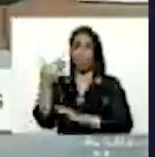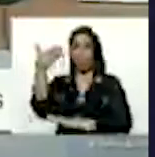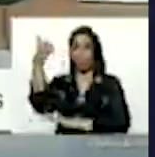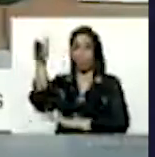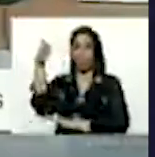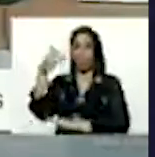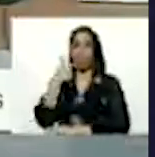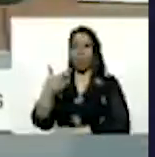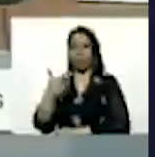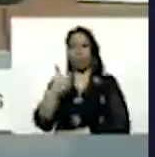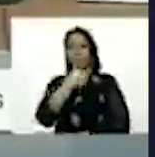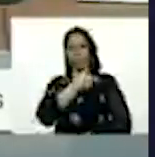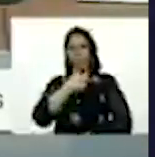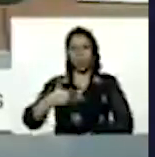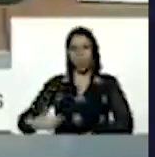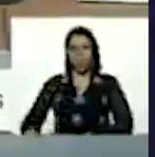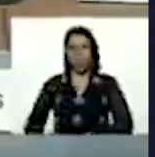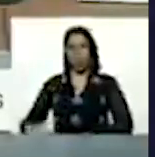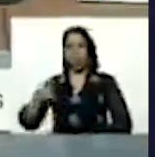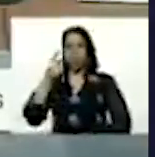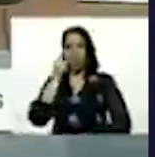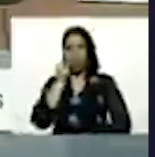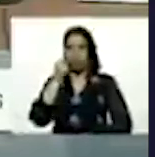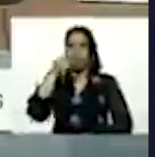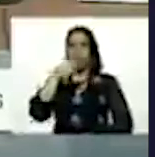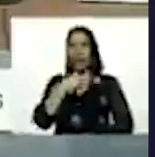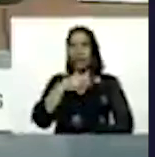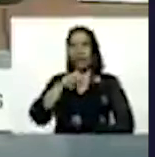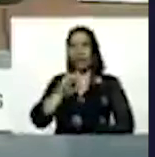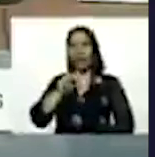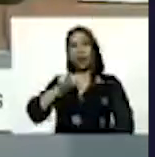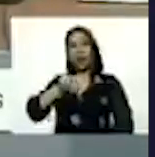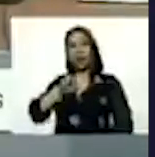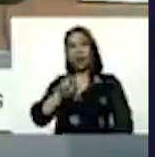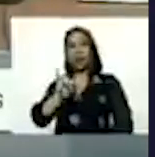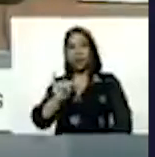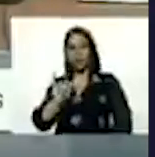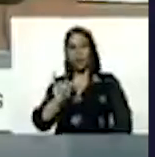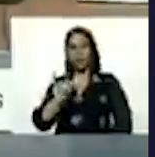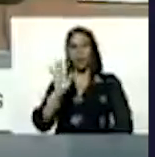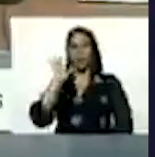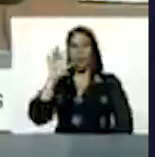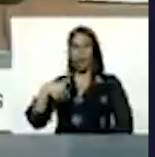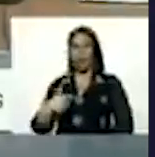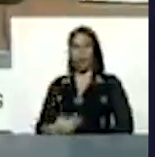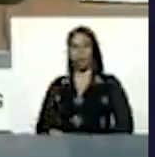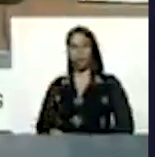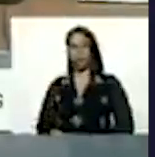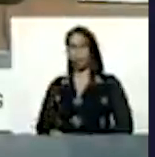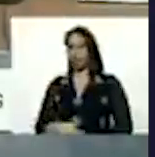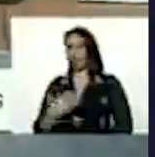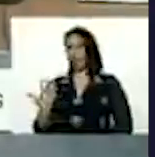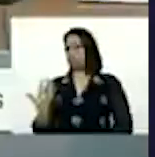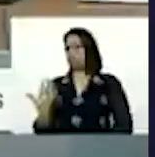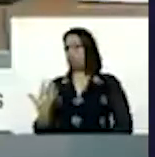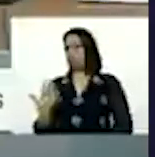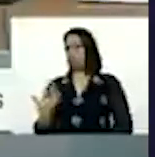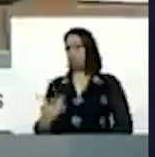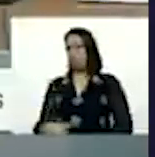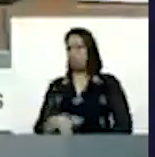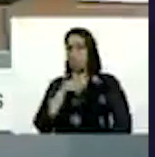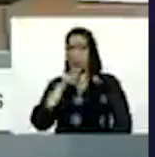decir, presidente señor Henry Ramos Alud Naguará. ¡Ah! Se pone la boca uno.